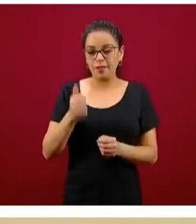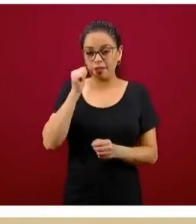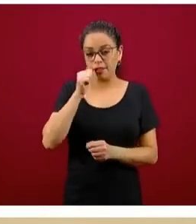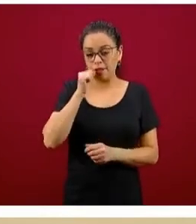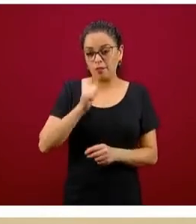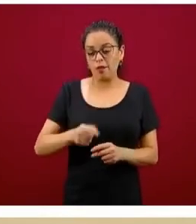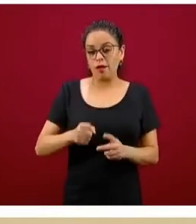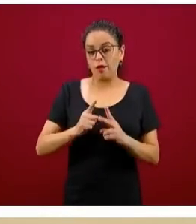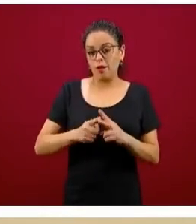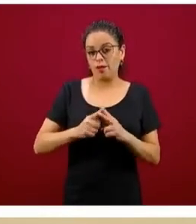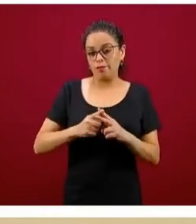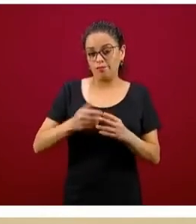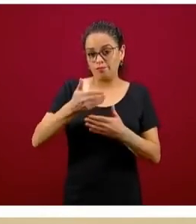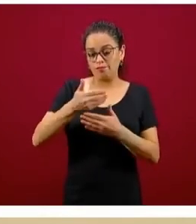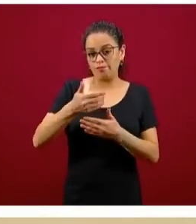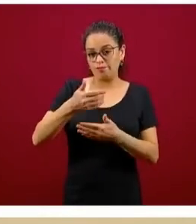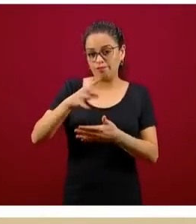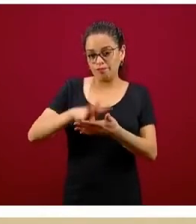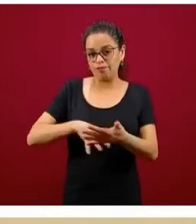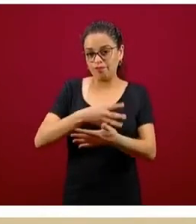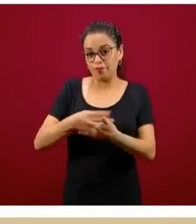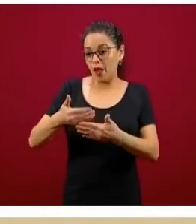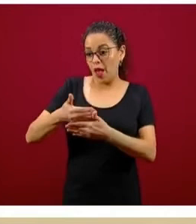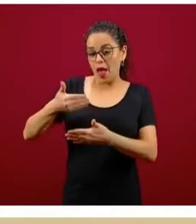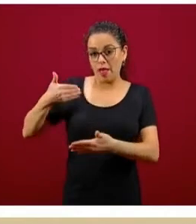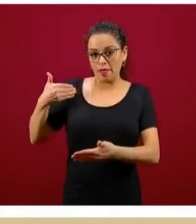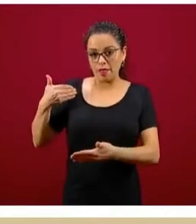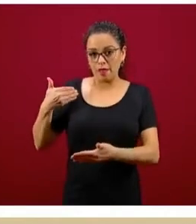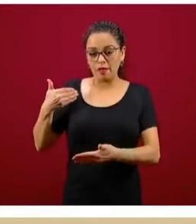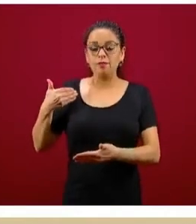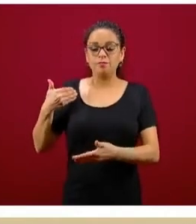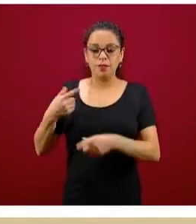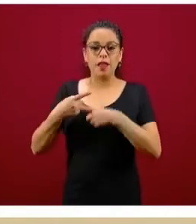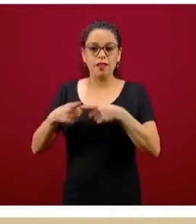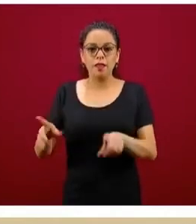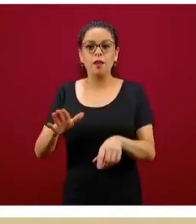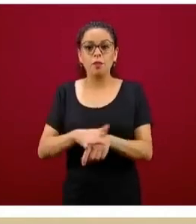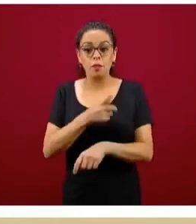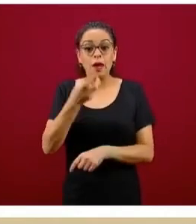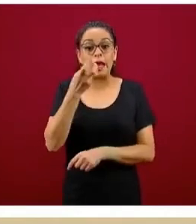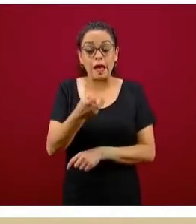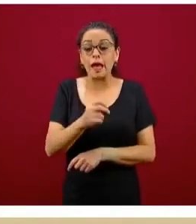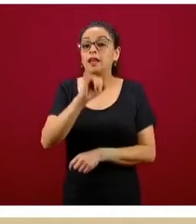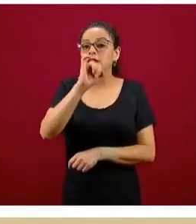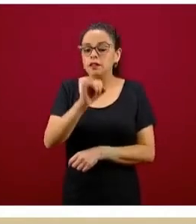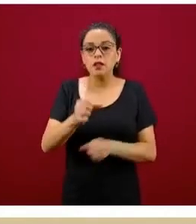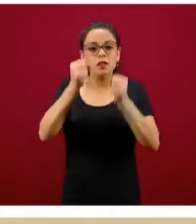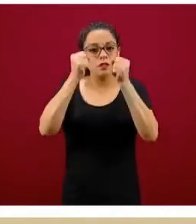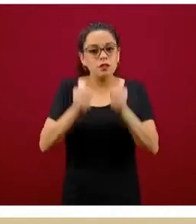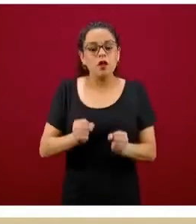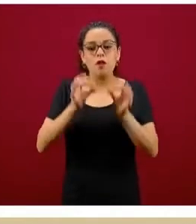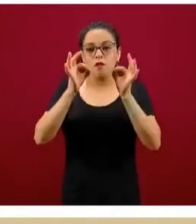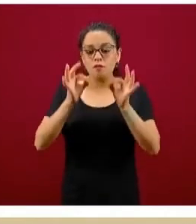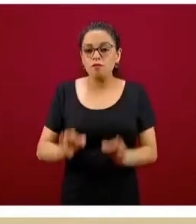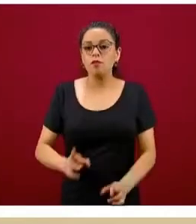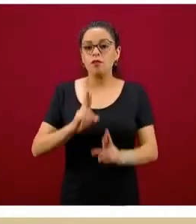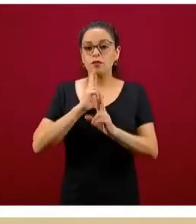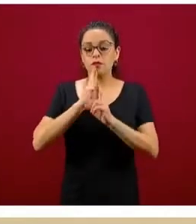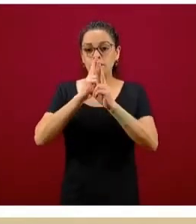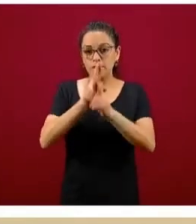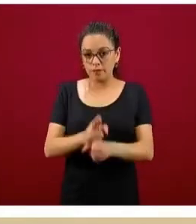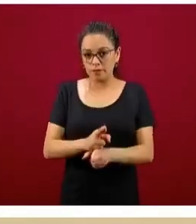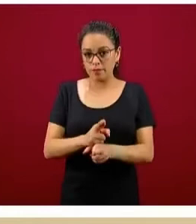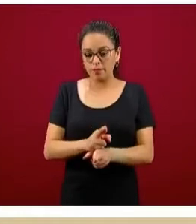estadísticas anteriores? Porque precisamente estos son resultados positivos, es decir, los laboratorios clínicos que no pertenecen a un